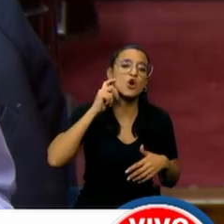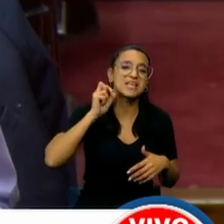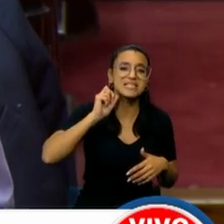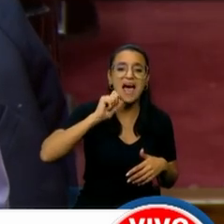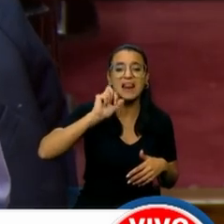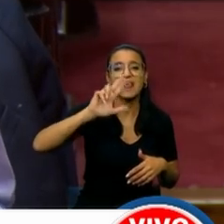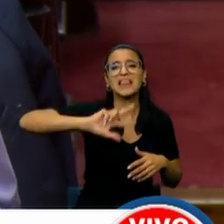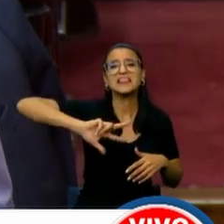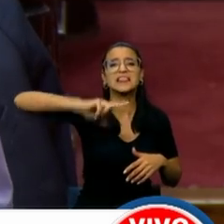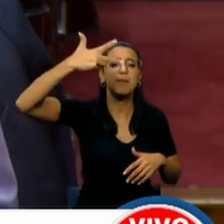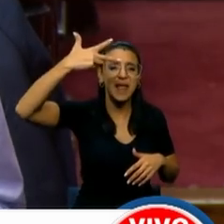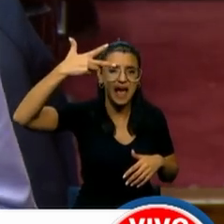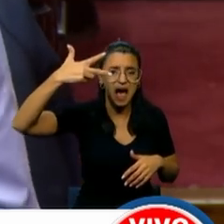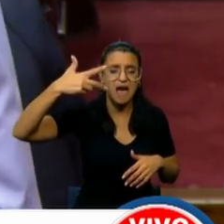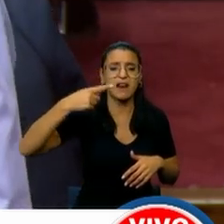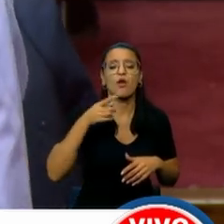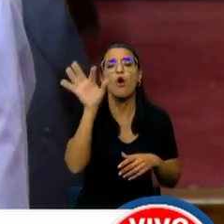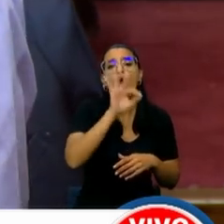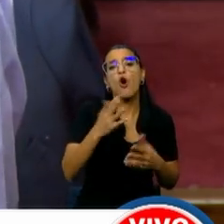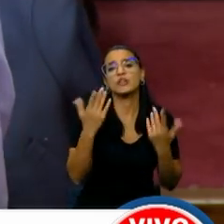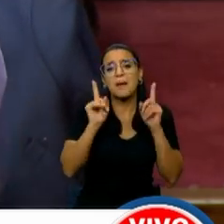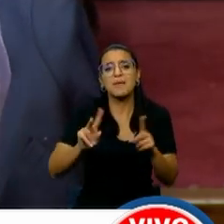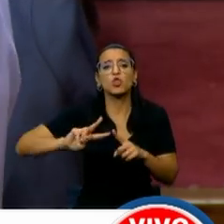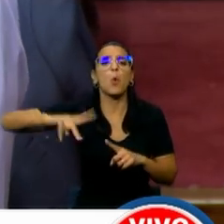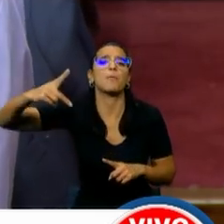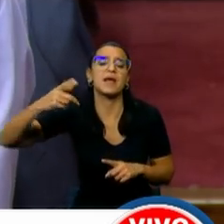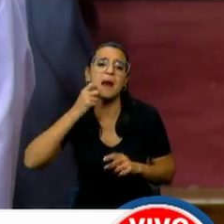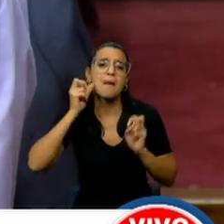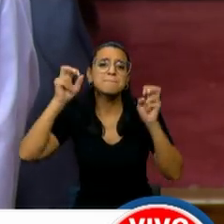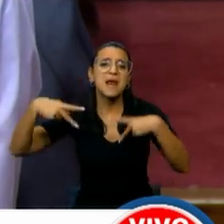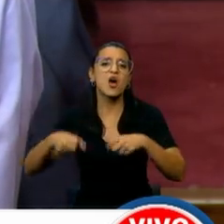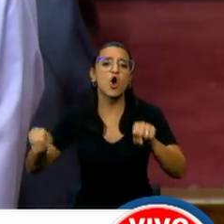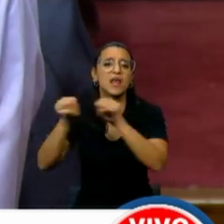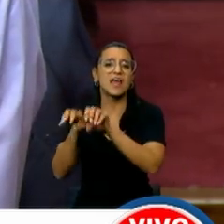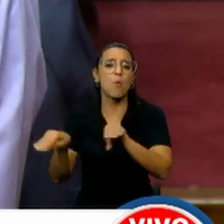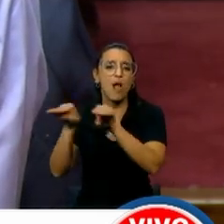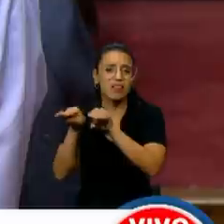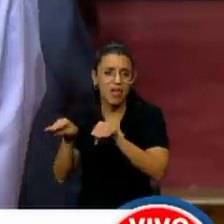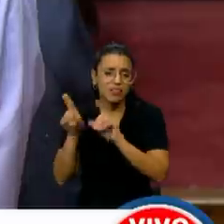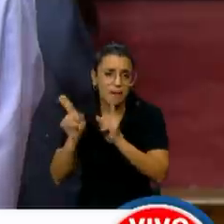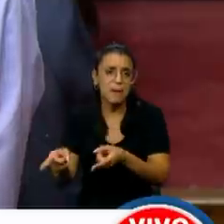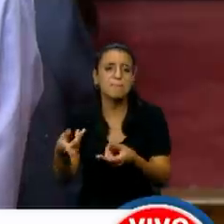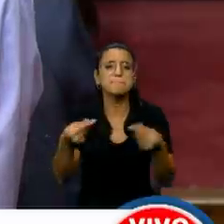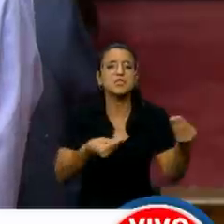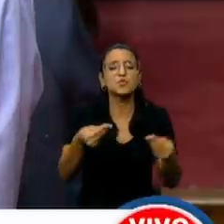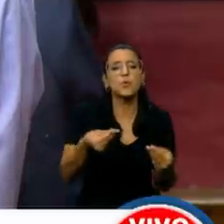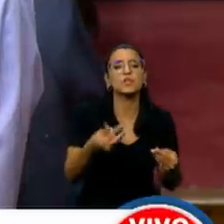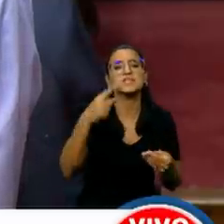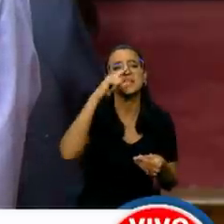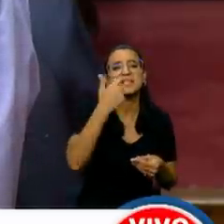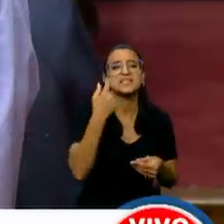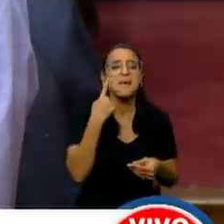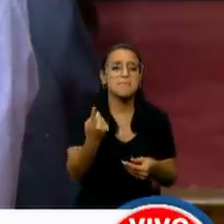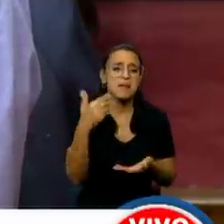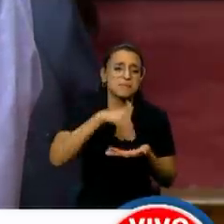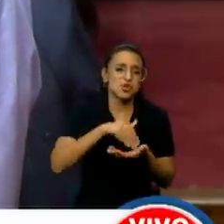mil millones de pesos podemos duplicar el plan conectar.igualdad que tiene un presupuesto de 76 mil